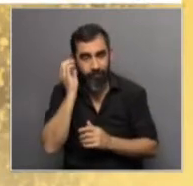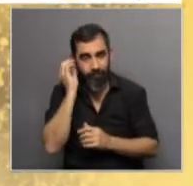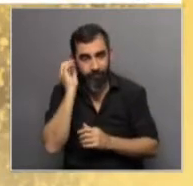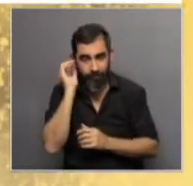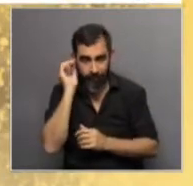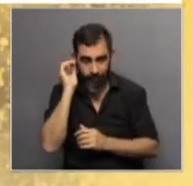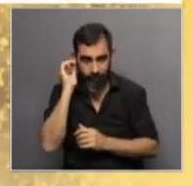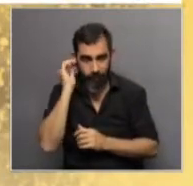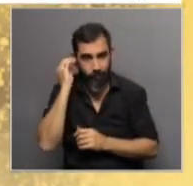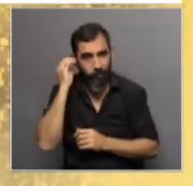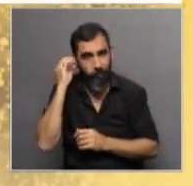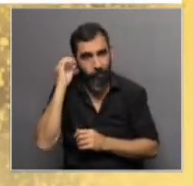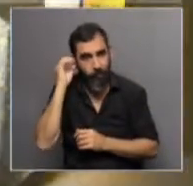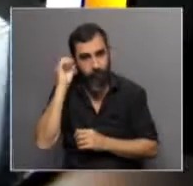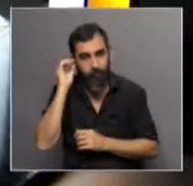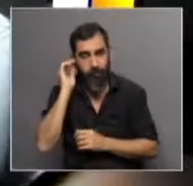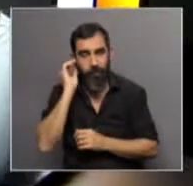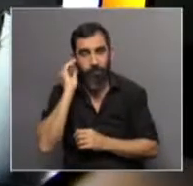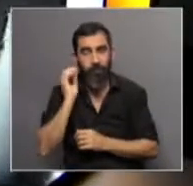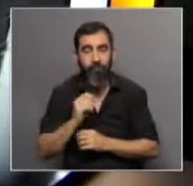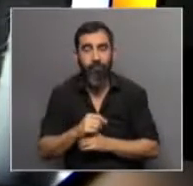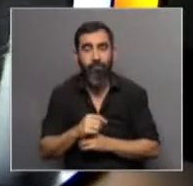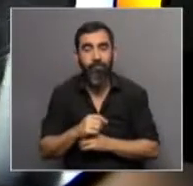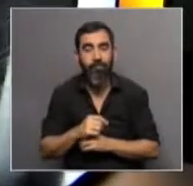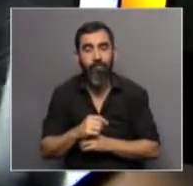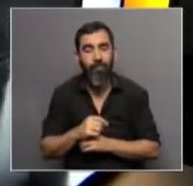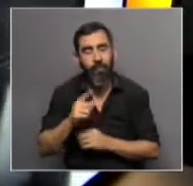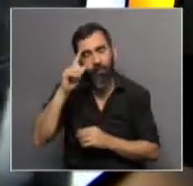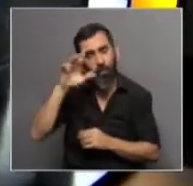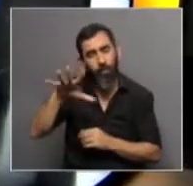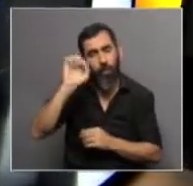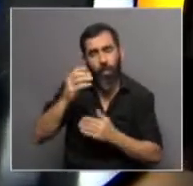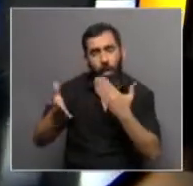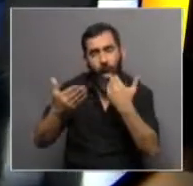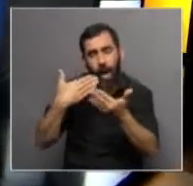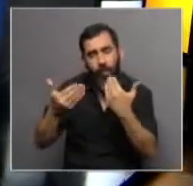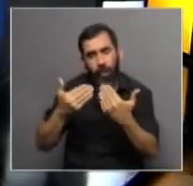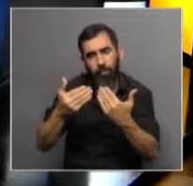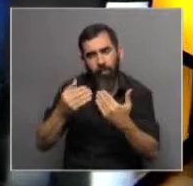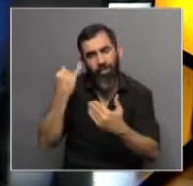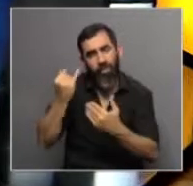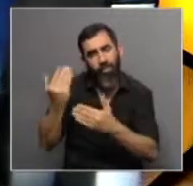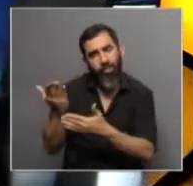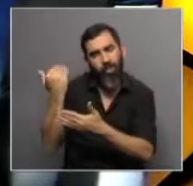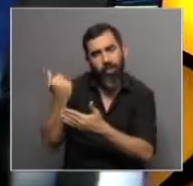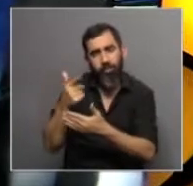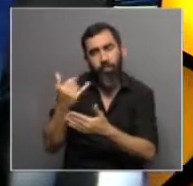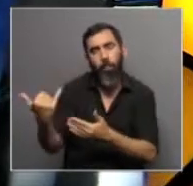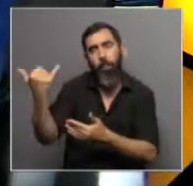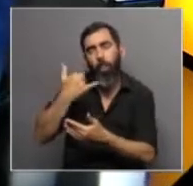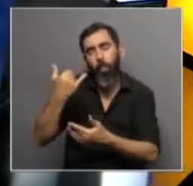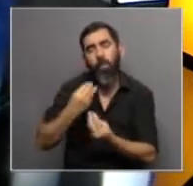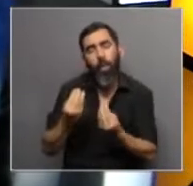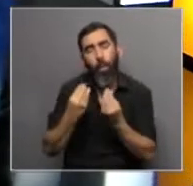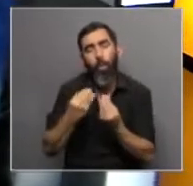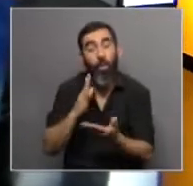Muchas gracias, buenas tardes. Buenas noches. Doctora Budrandi, recuerdo cuando conversábamos hace algunos días que usted me contaba cómo